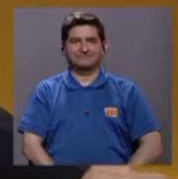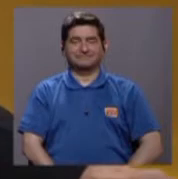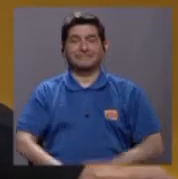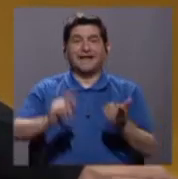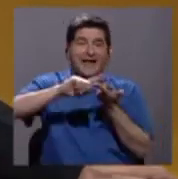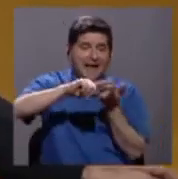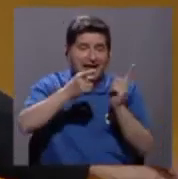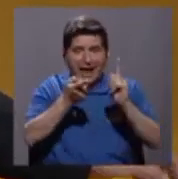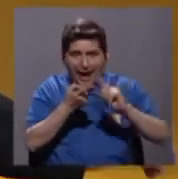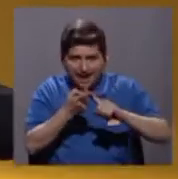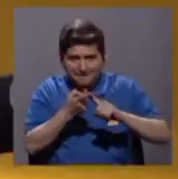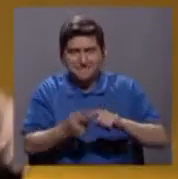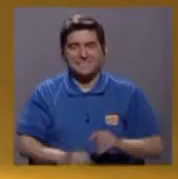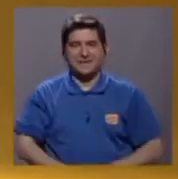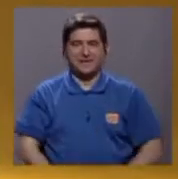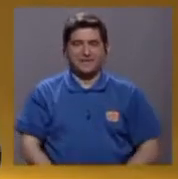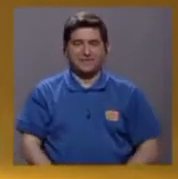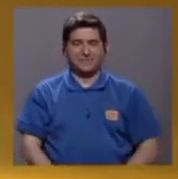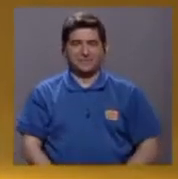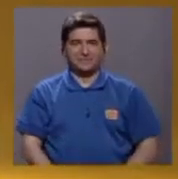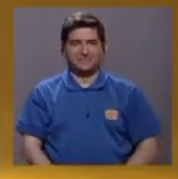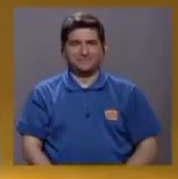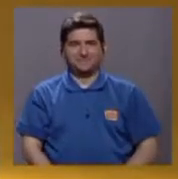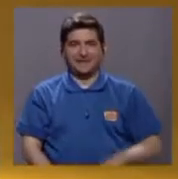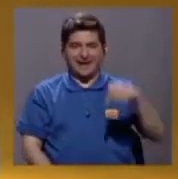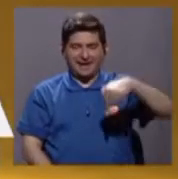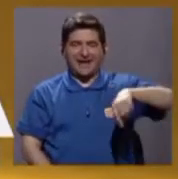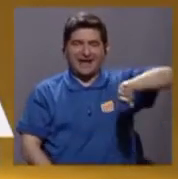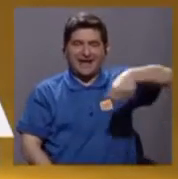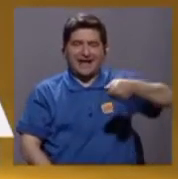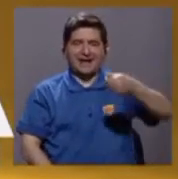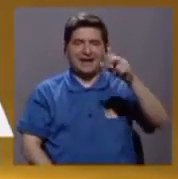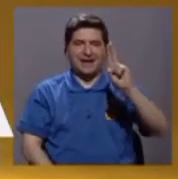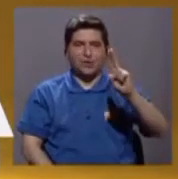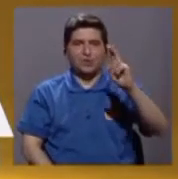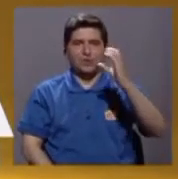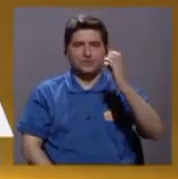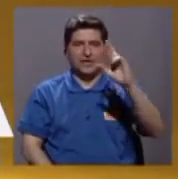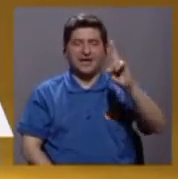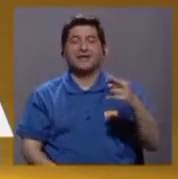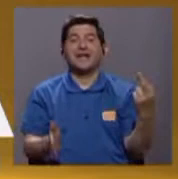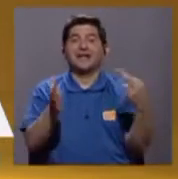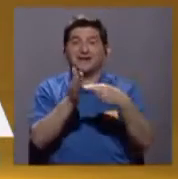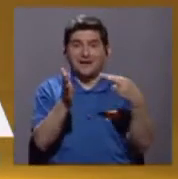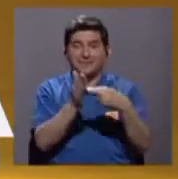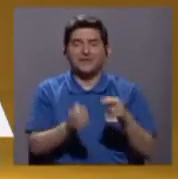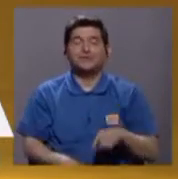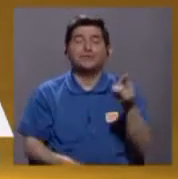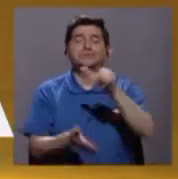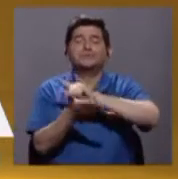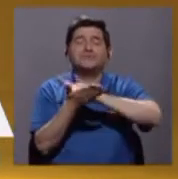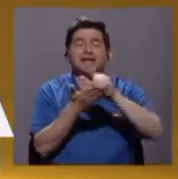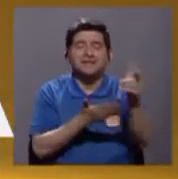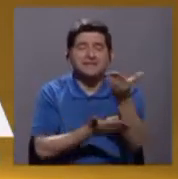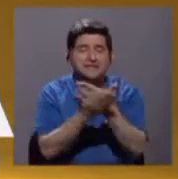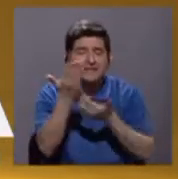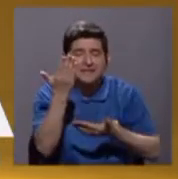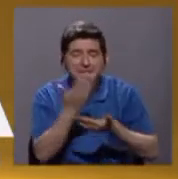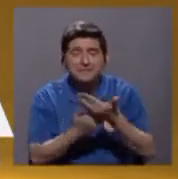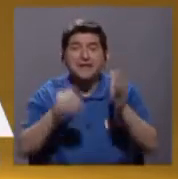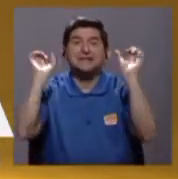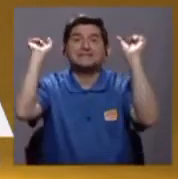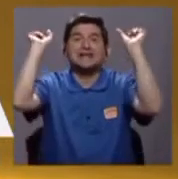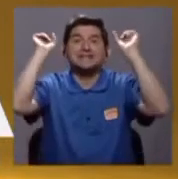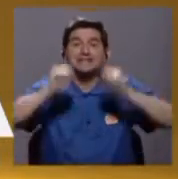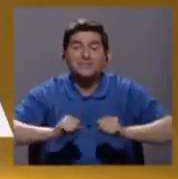amigas y amigos de Canal UCR, y les repito, lávense las manos, si